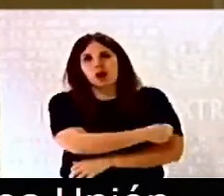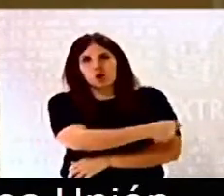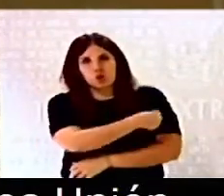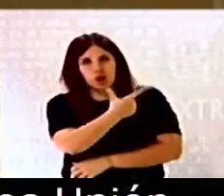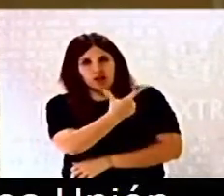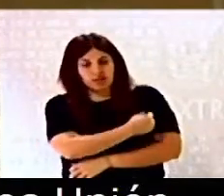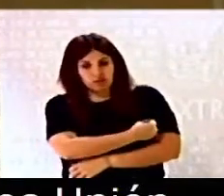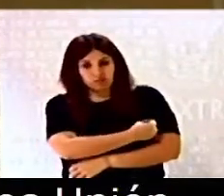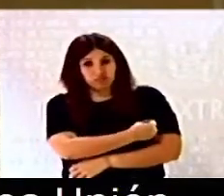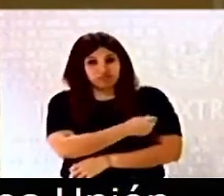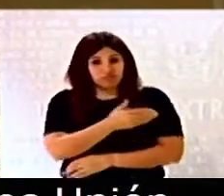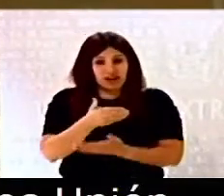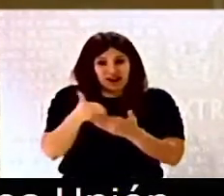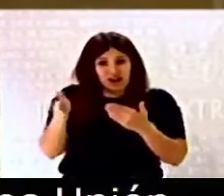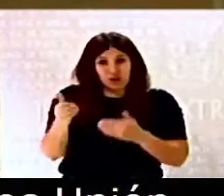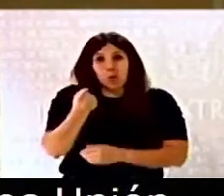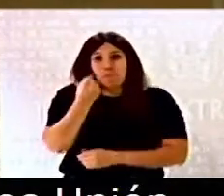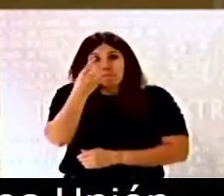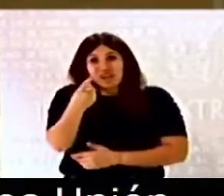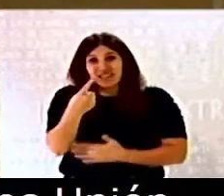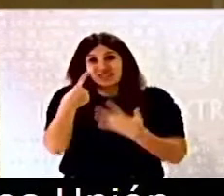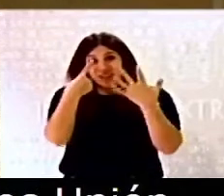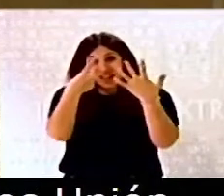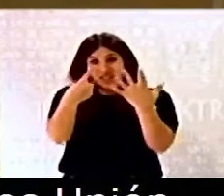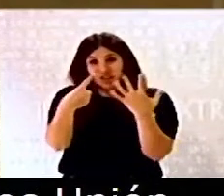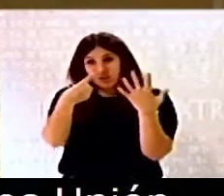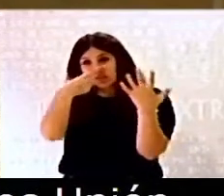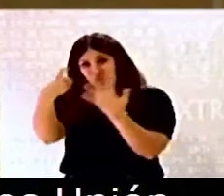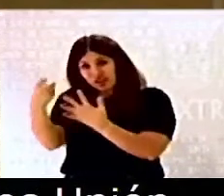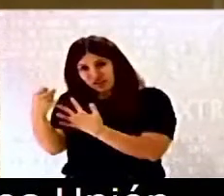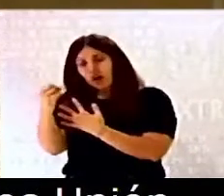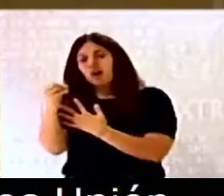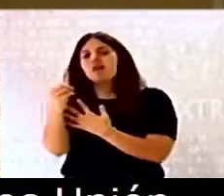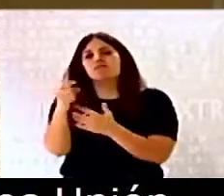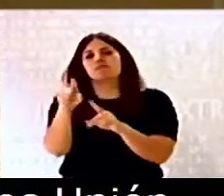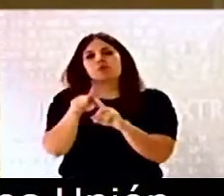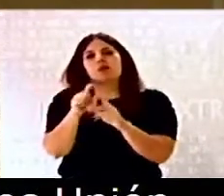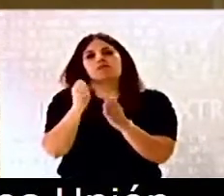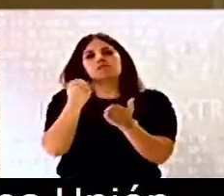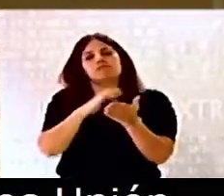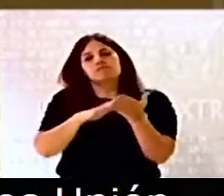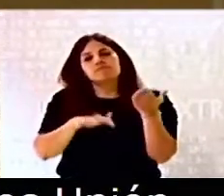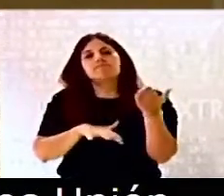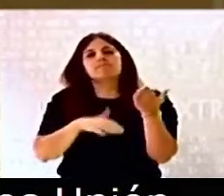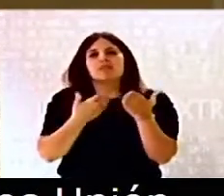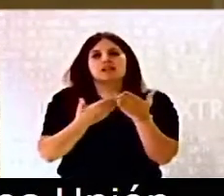y 1.660 son de recuperación. de recuperación.